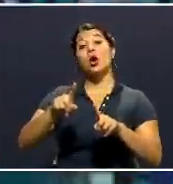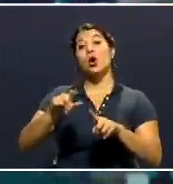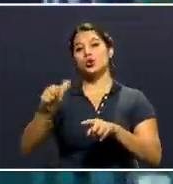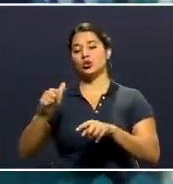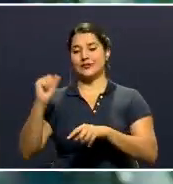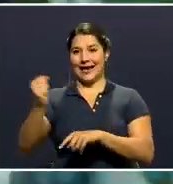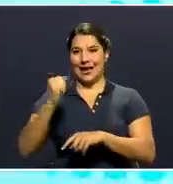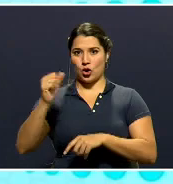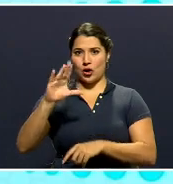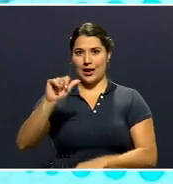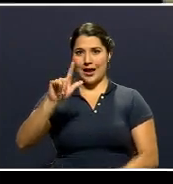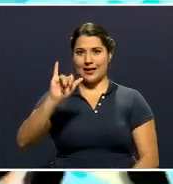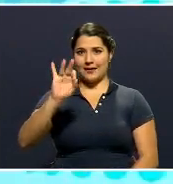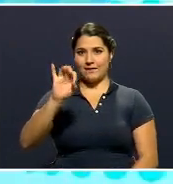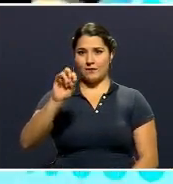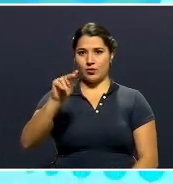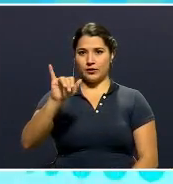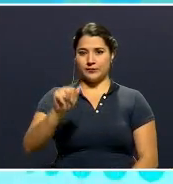de California.